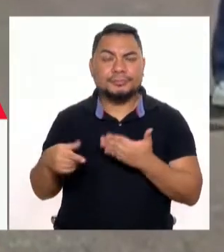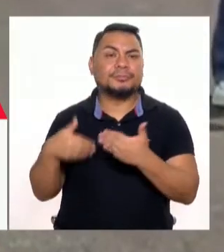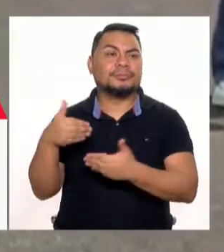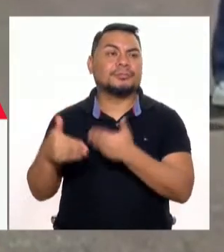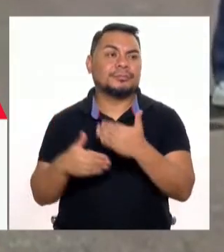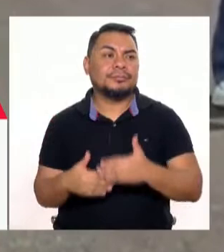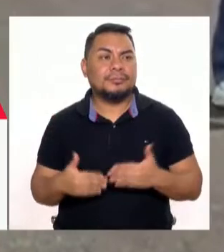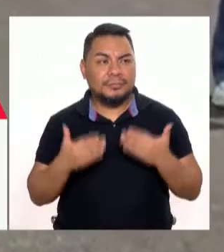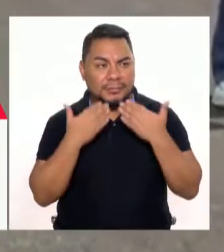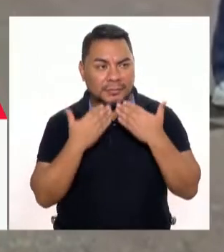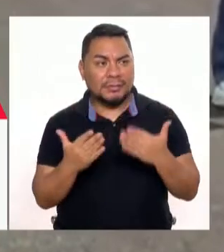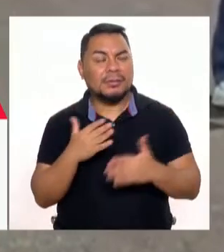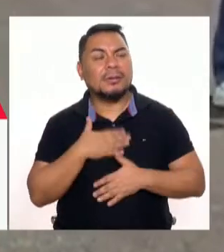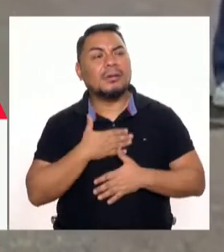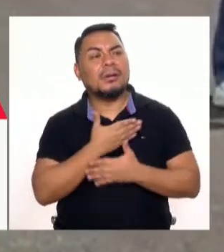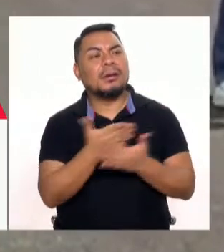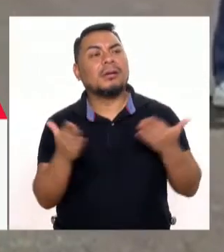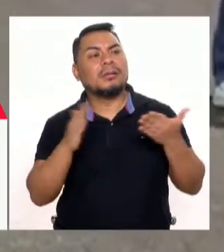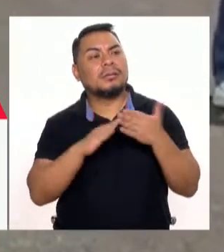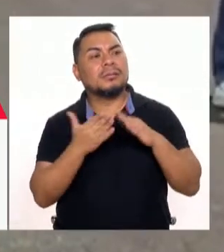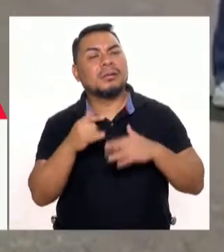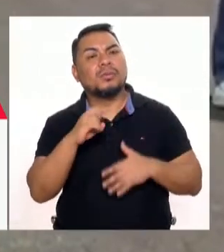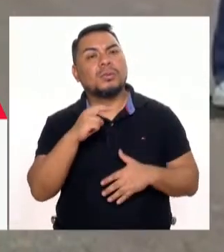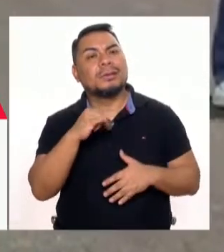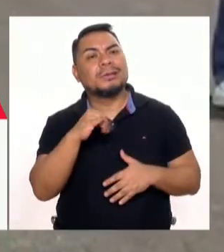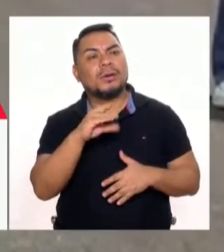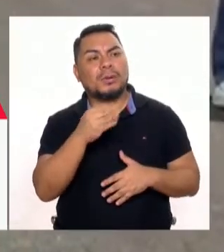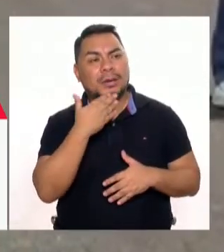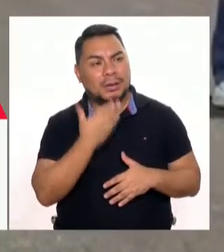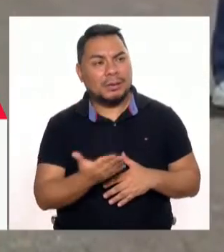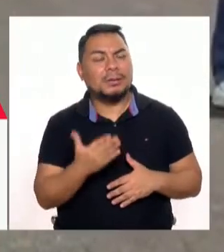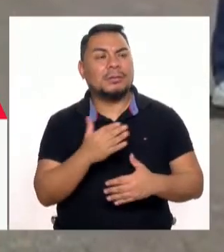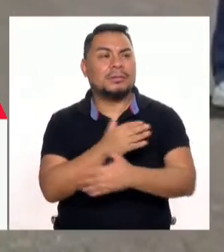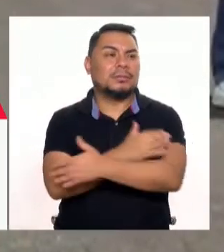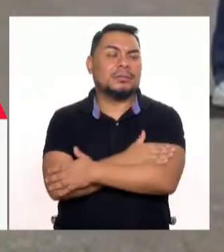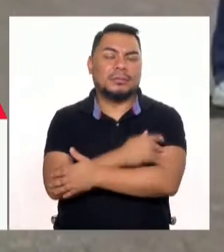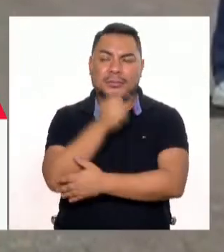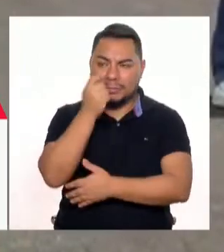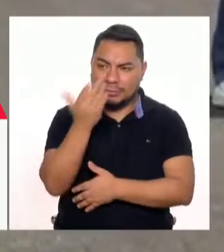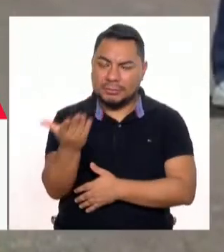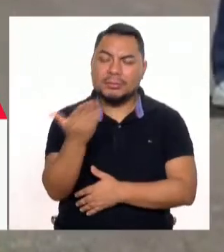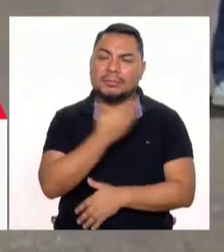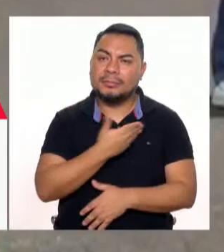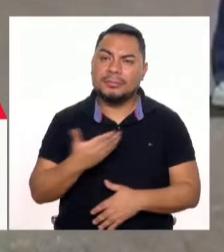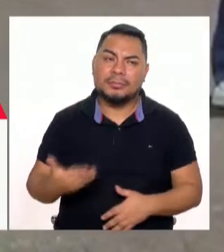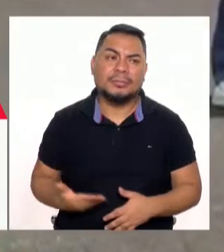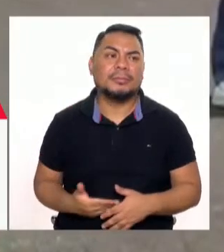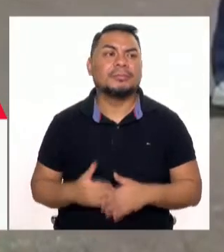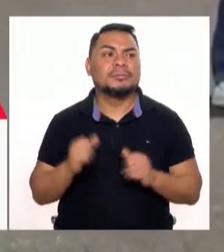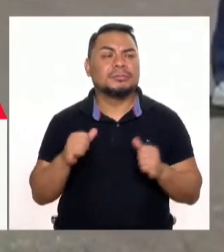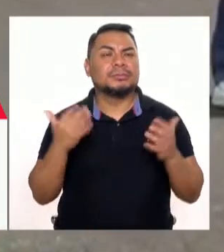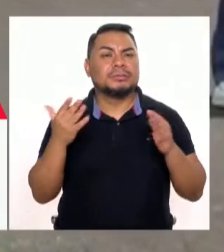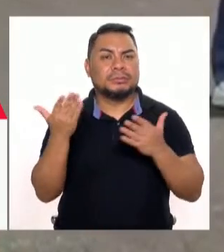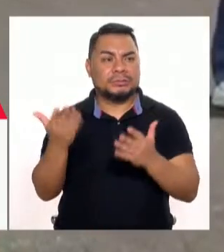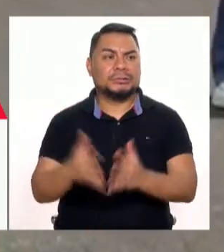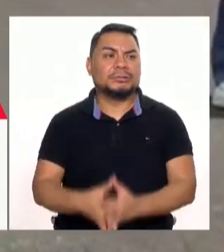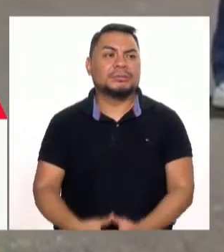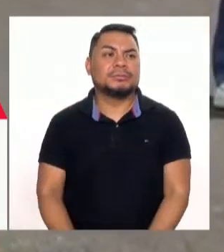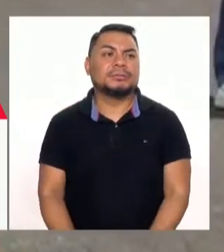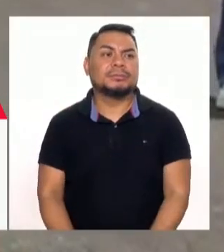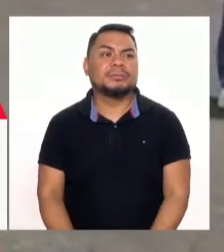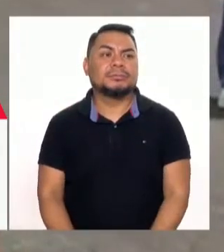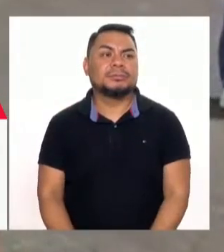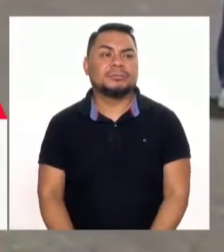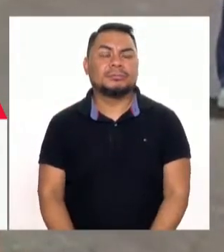gracias que Dios hermanos de aucayacu le abrazo y reconocimiento a mi presidenta doble aplauso por favor